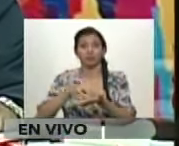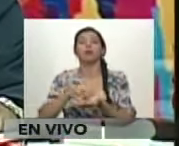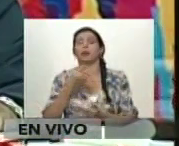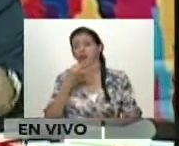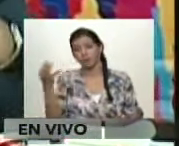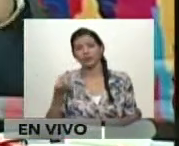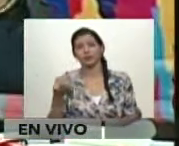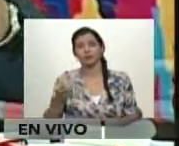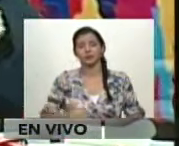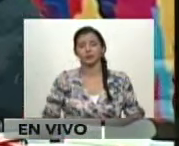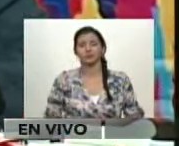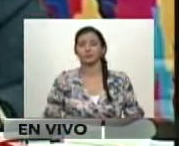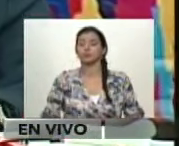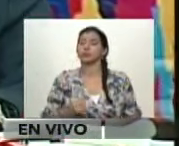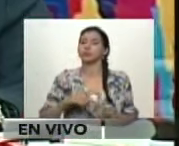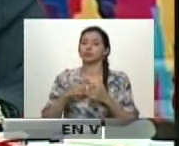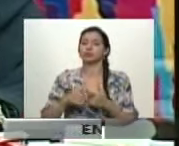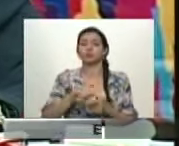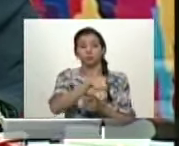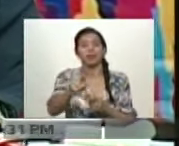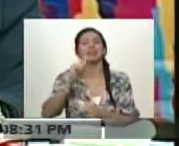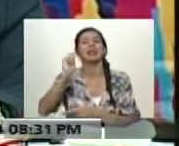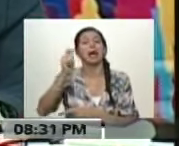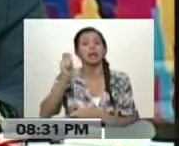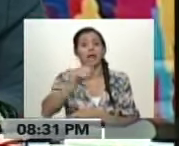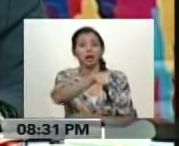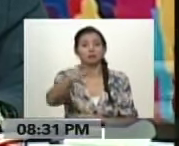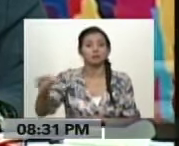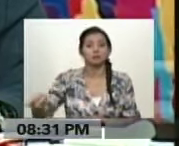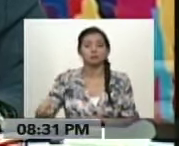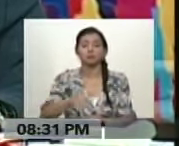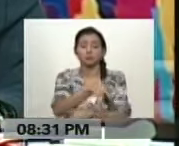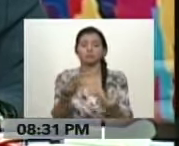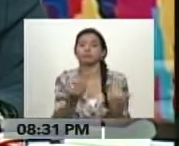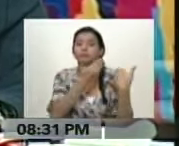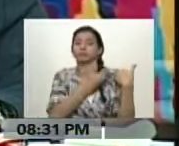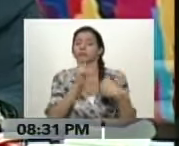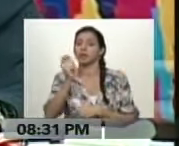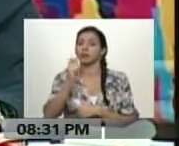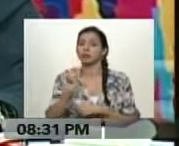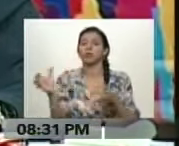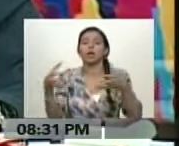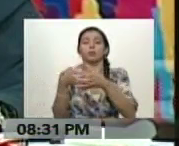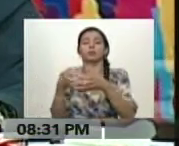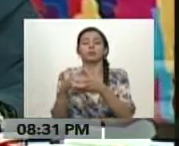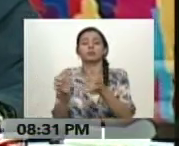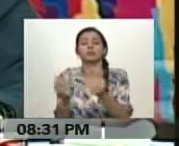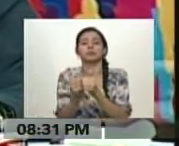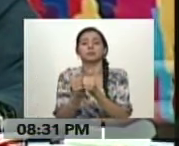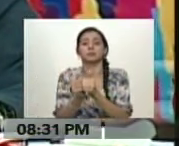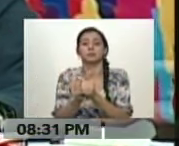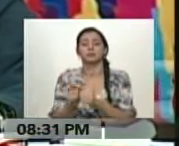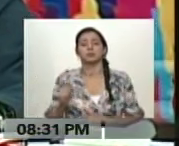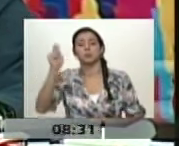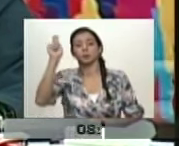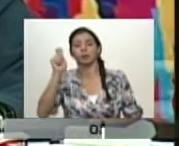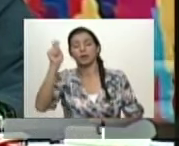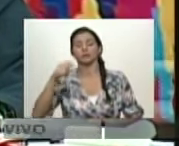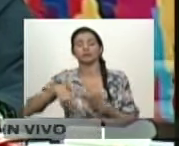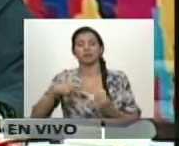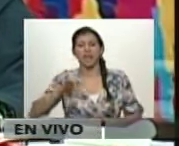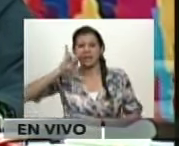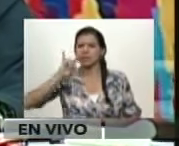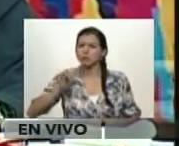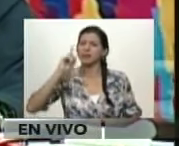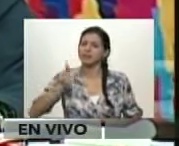verdad. Por eso yo les doy esa tarea a ustedes, camaradas del Bloque de la Patria. Pero eso es ya. Ya nosotros el lunes deberíamos